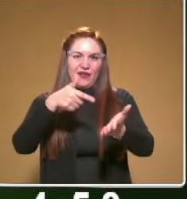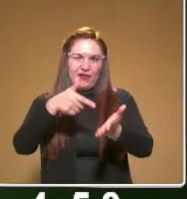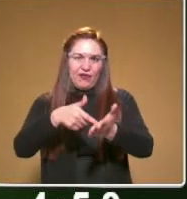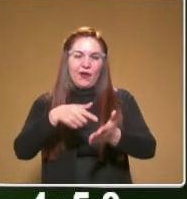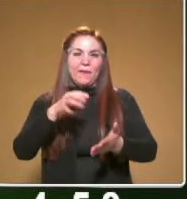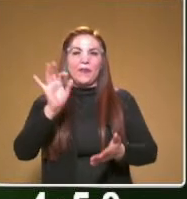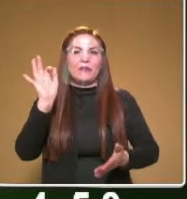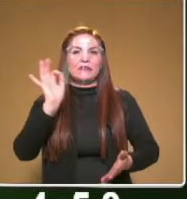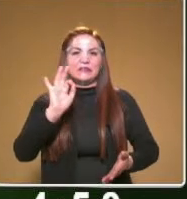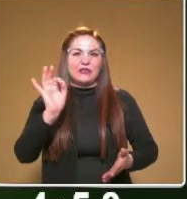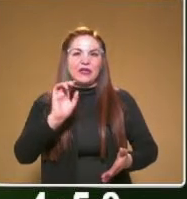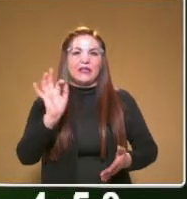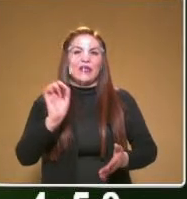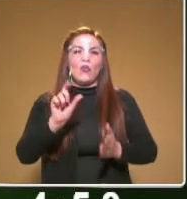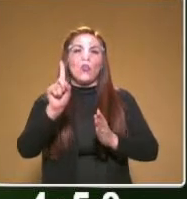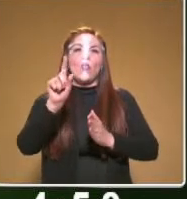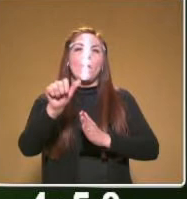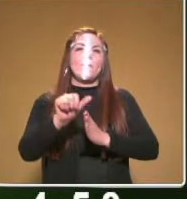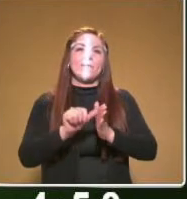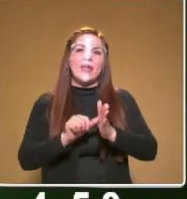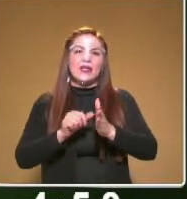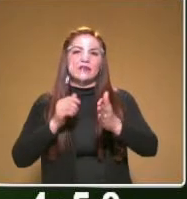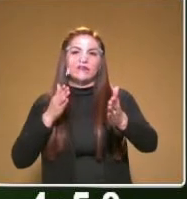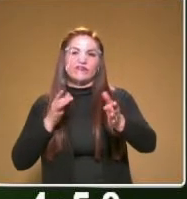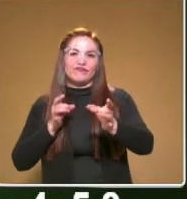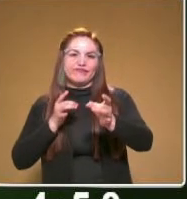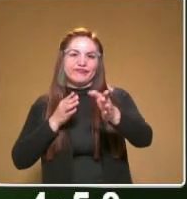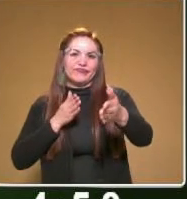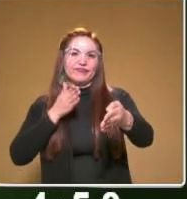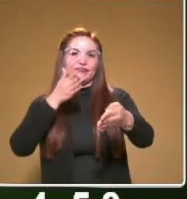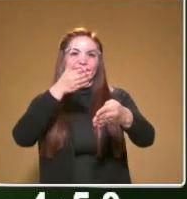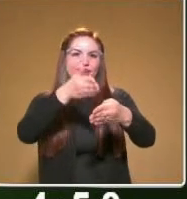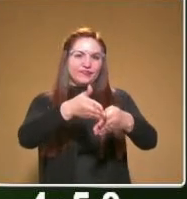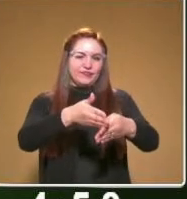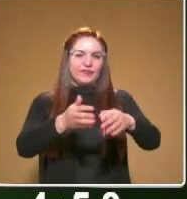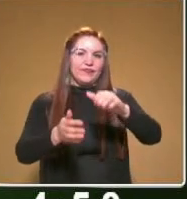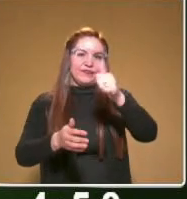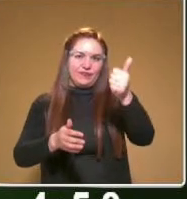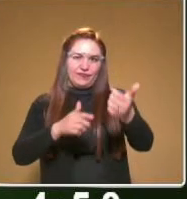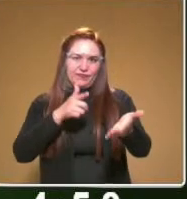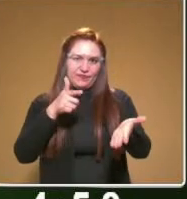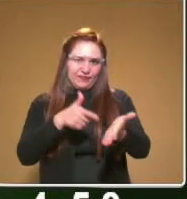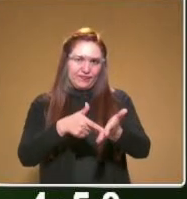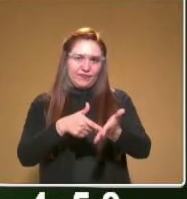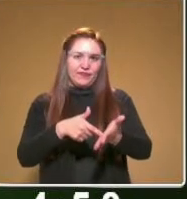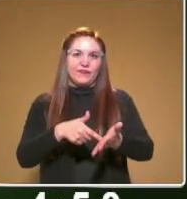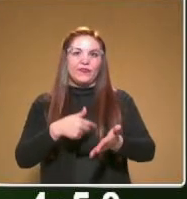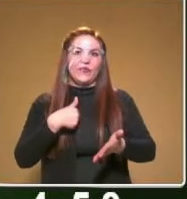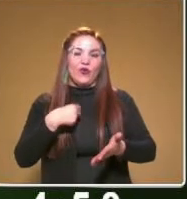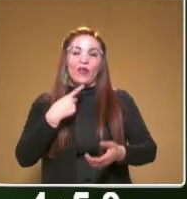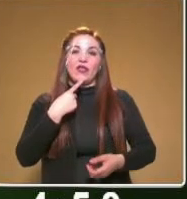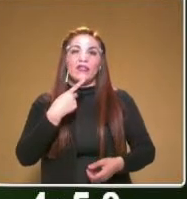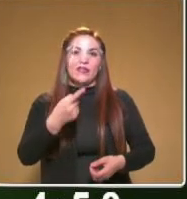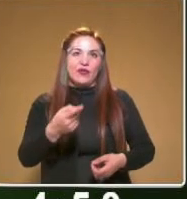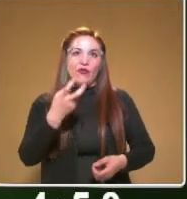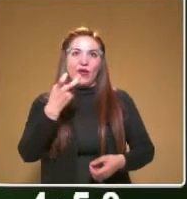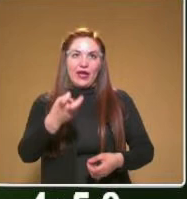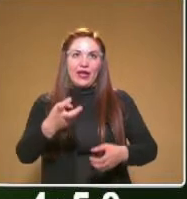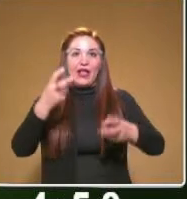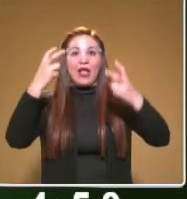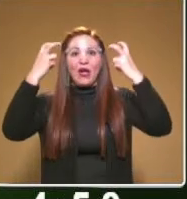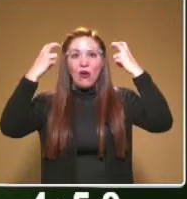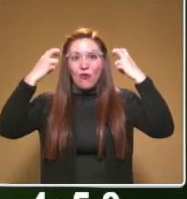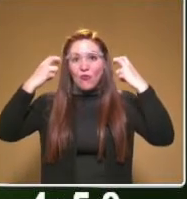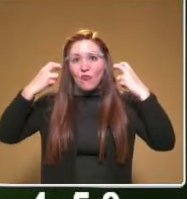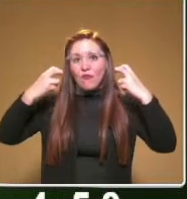supongamos que sea un mes, o sea, que en un mes iba a llegar al otro lado, al otro destino. Porque si no la han visto, déjenme les digo que era un viaje largo,